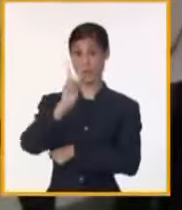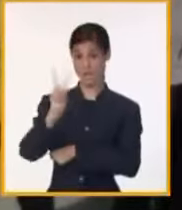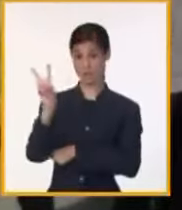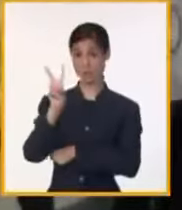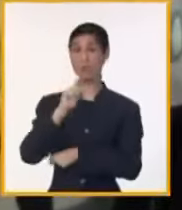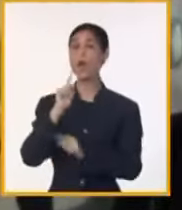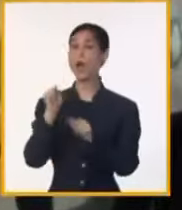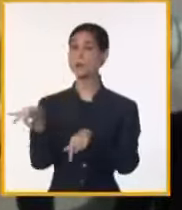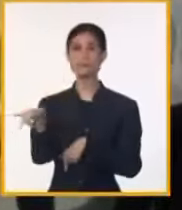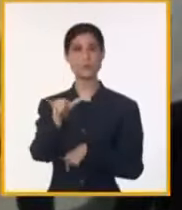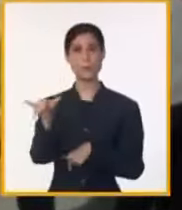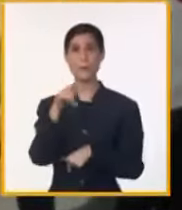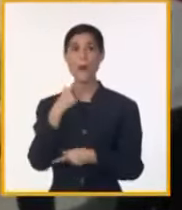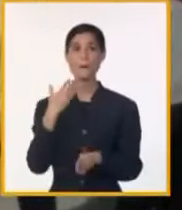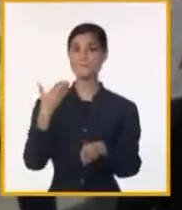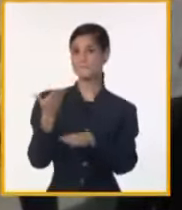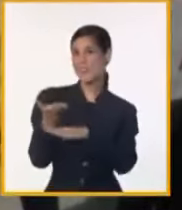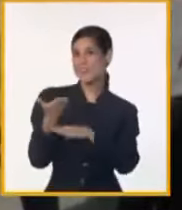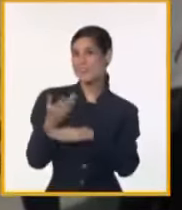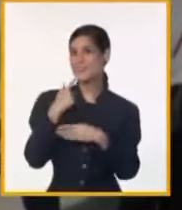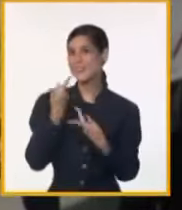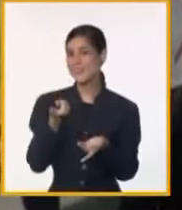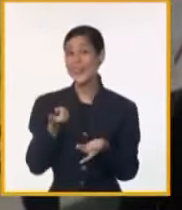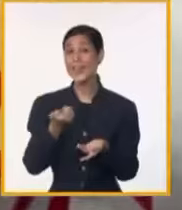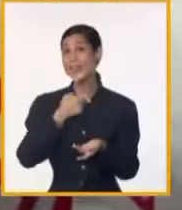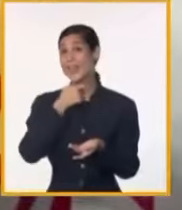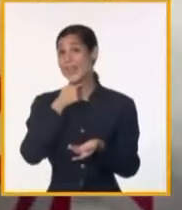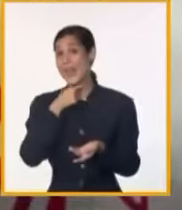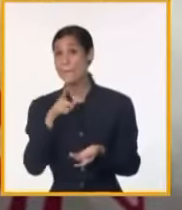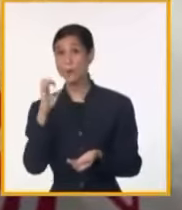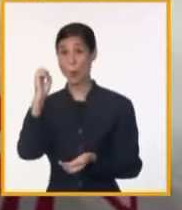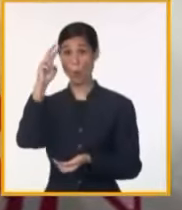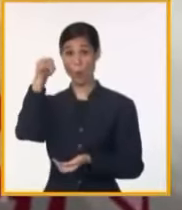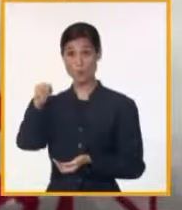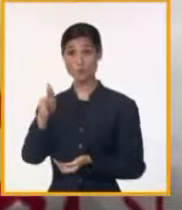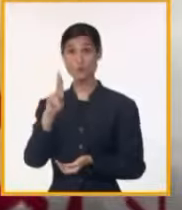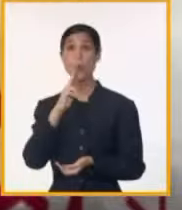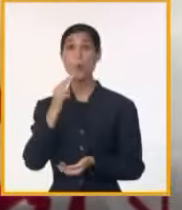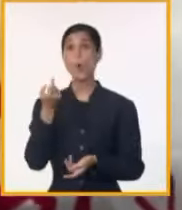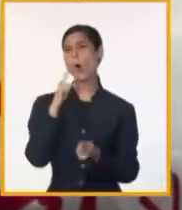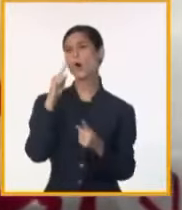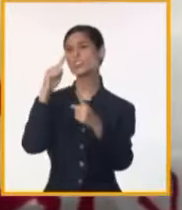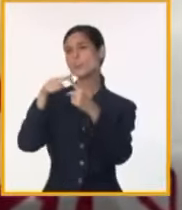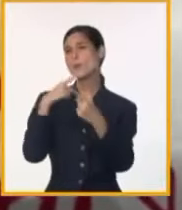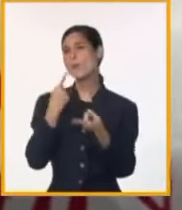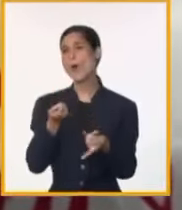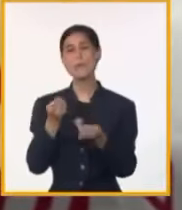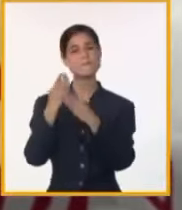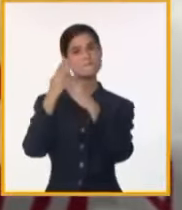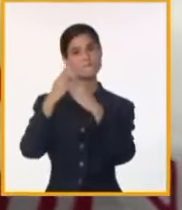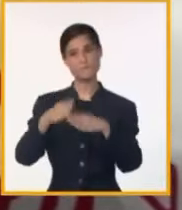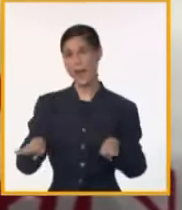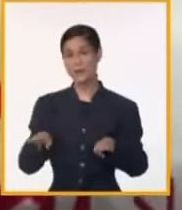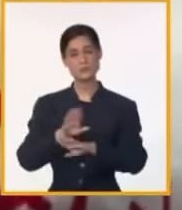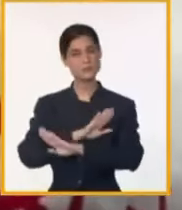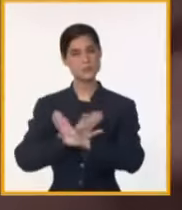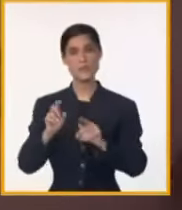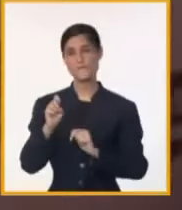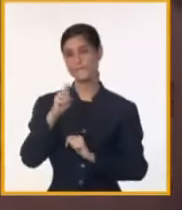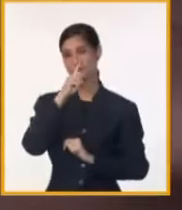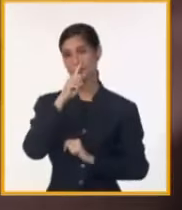Naciones Unidas donde entregaron una petición a la ONU pidiendo el fin de de lo que califican de genocidio de los